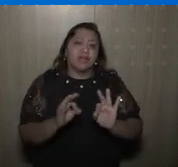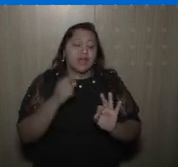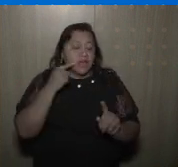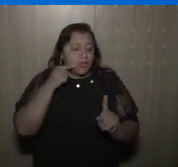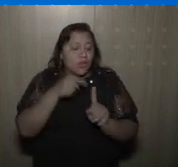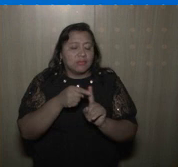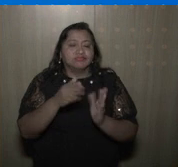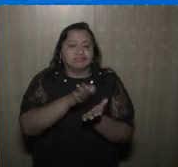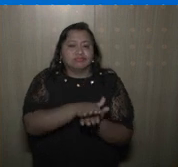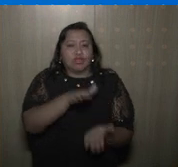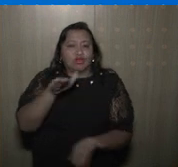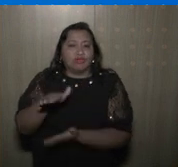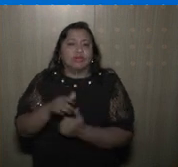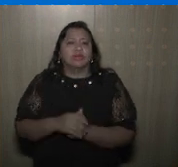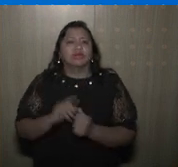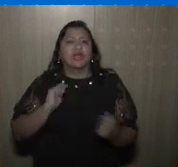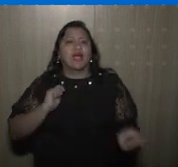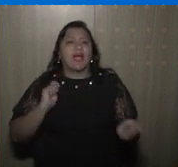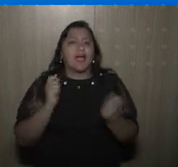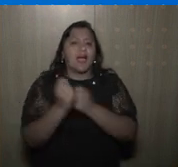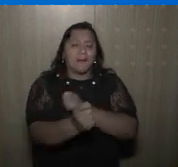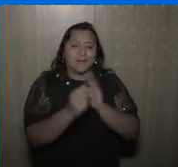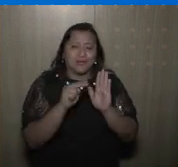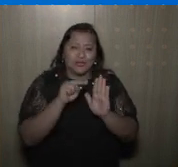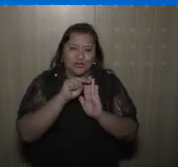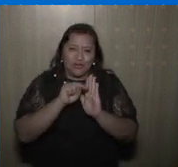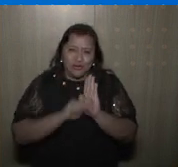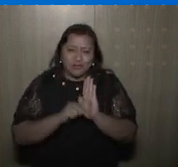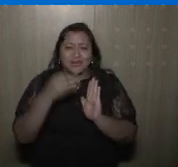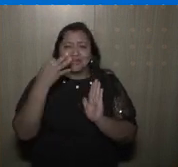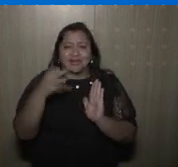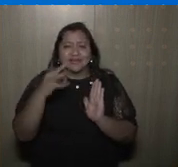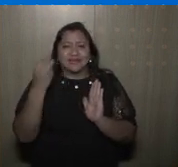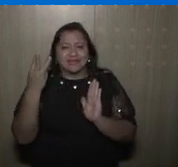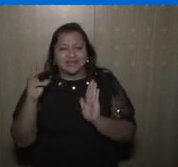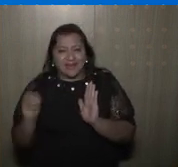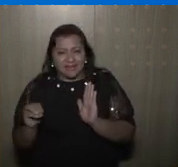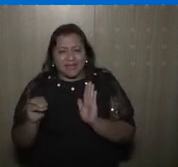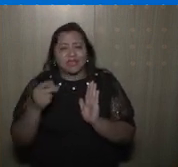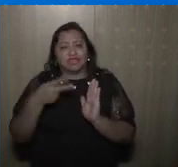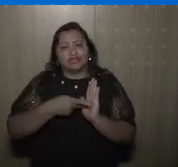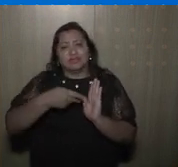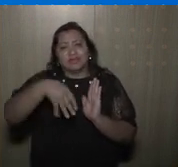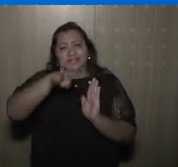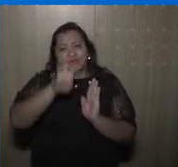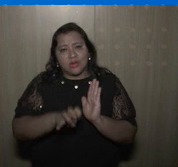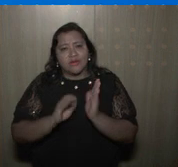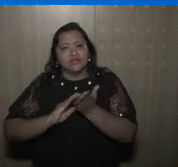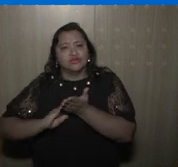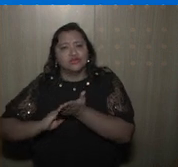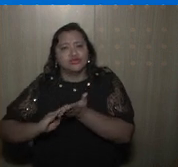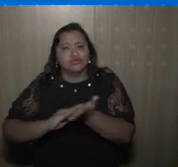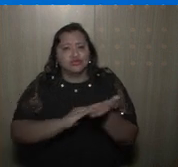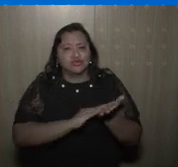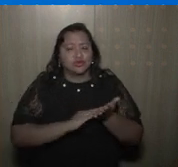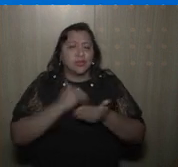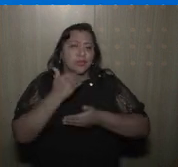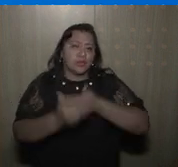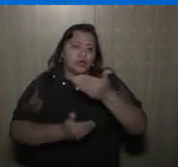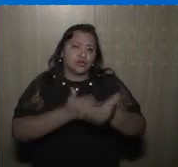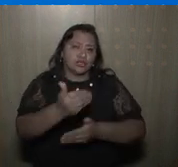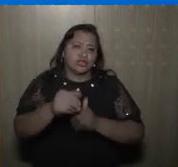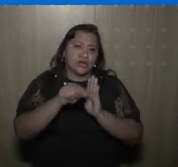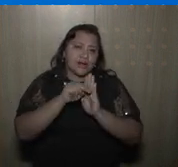mismos. En cuanto a los cambios normativos sobre el Decreto 1330 de 2019 y las resoluciones que reglamentan los procesos de